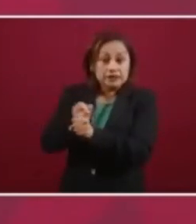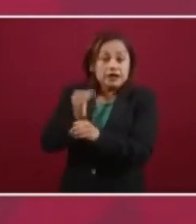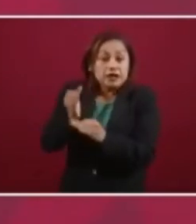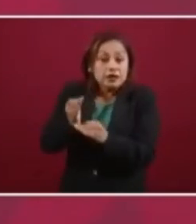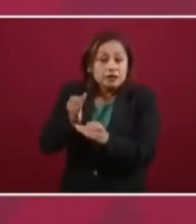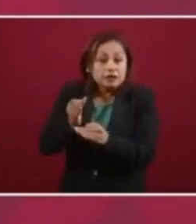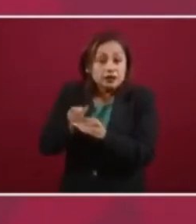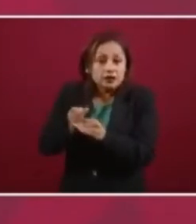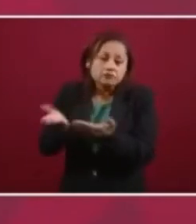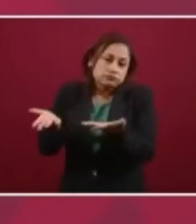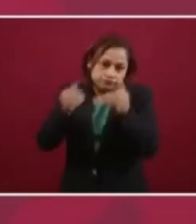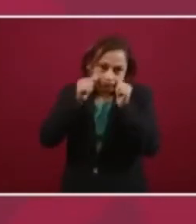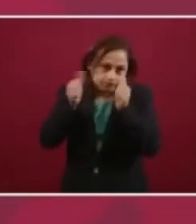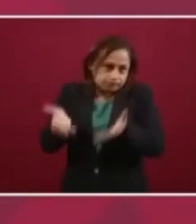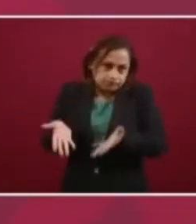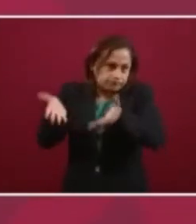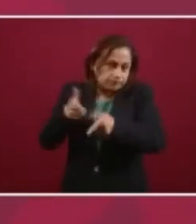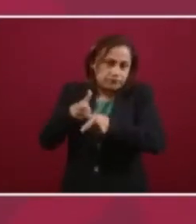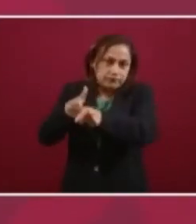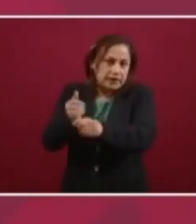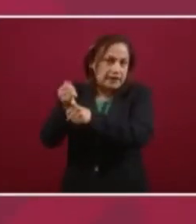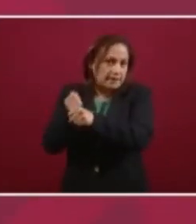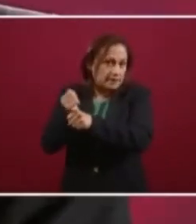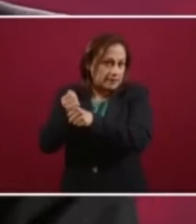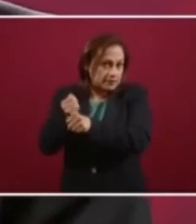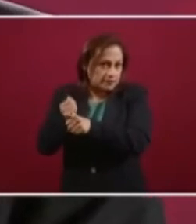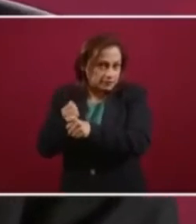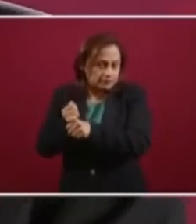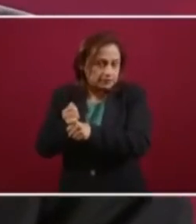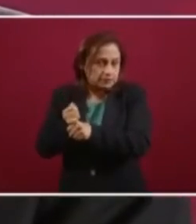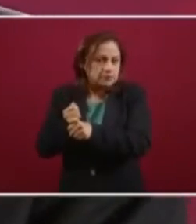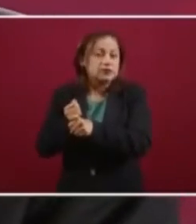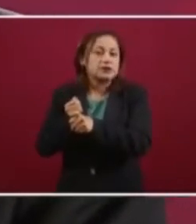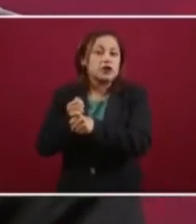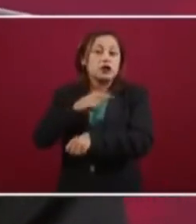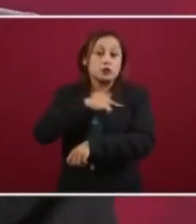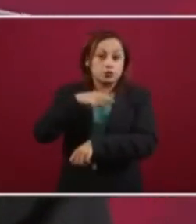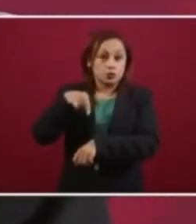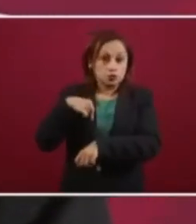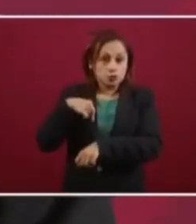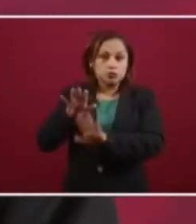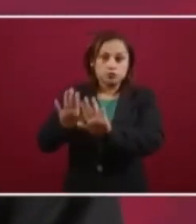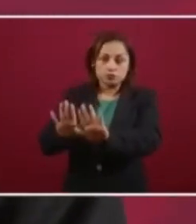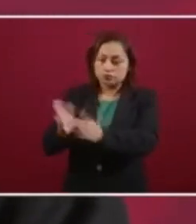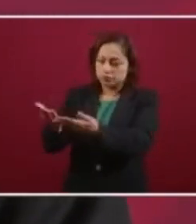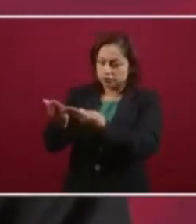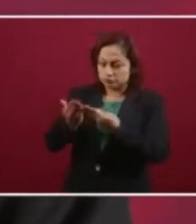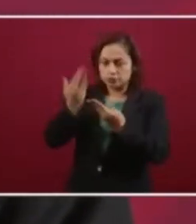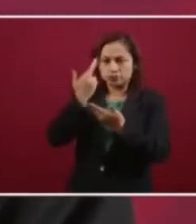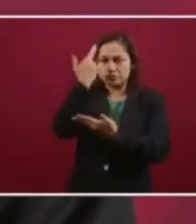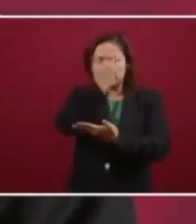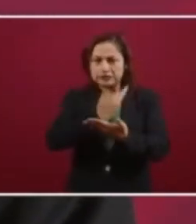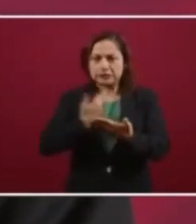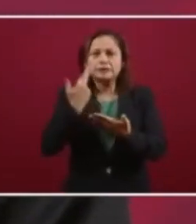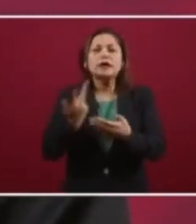atender a nosotros nos corresponde también revisar si hay